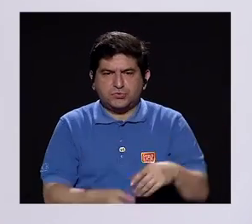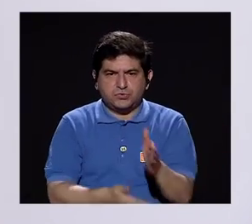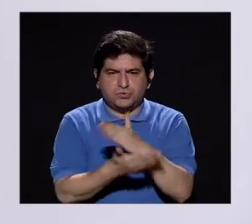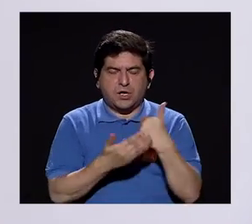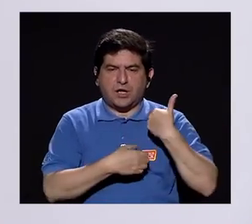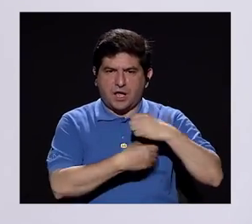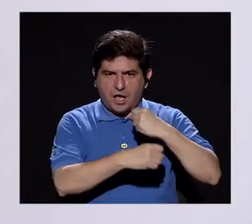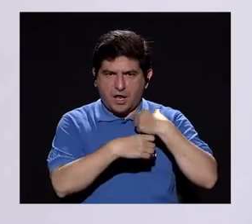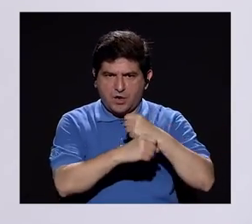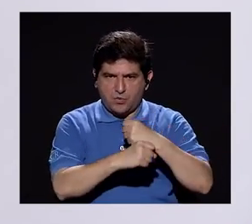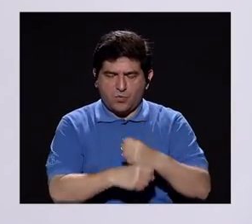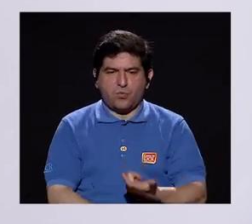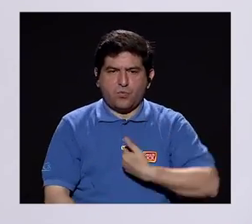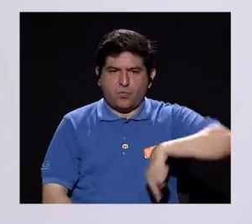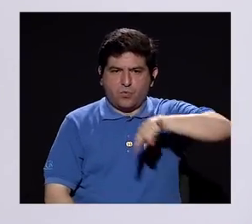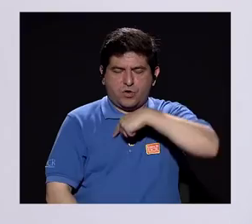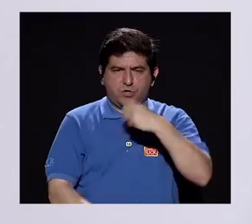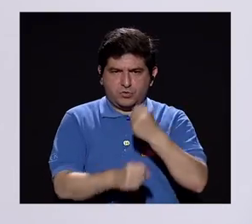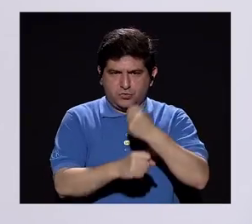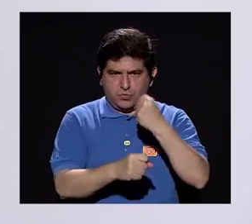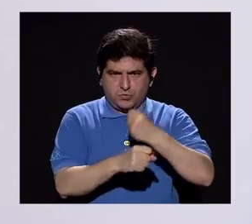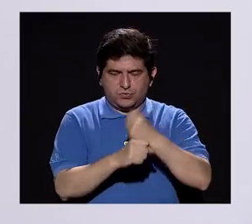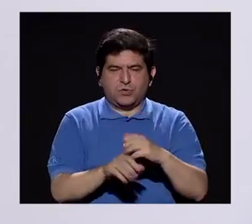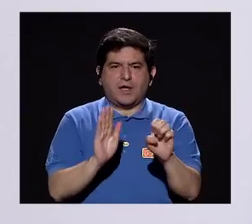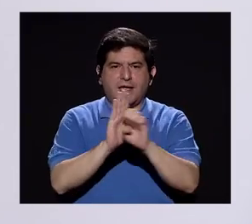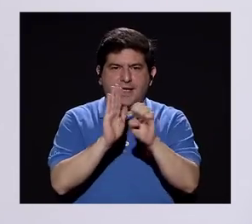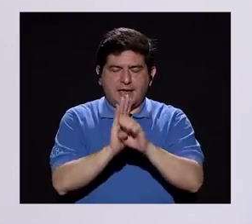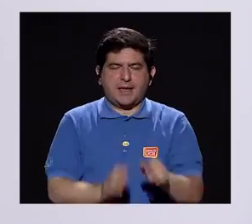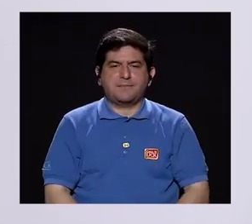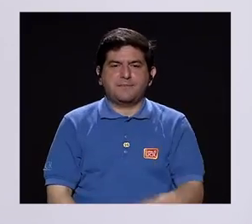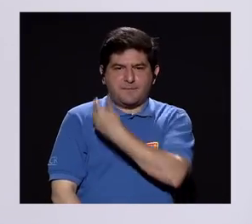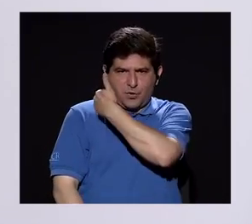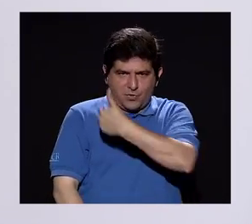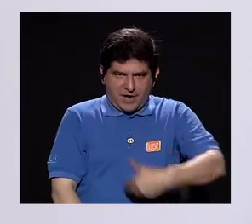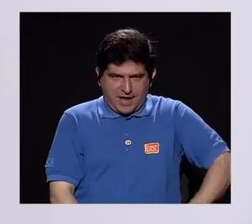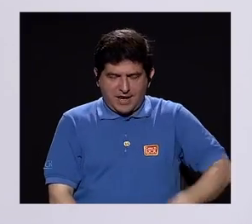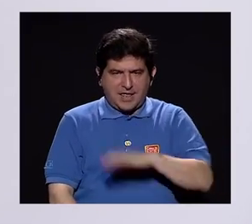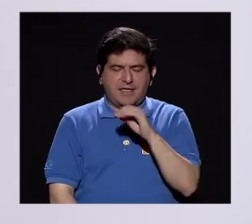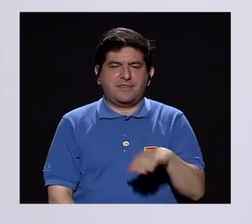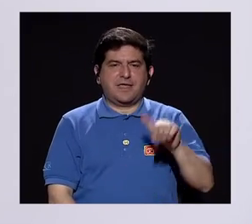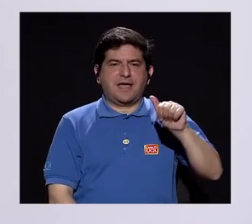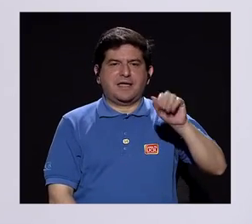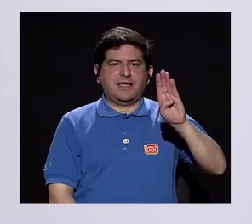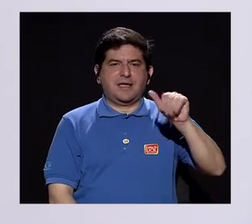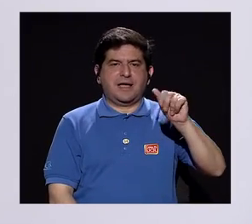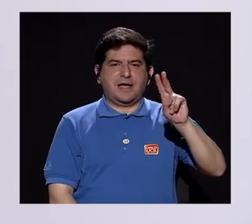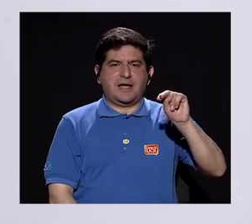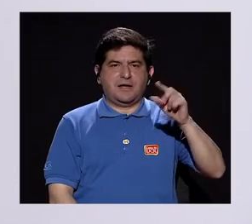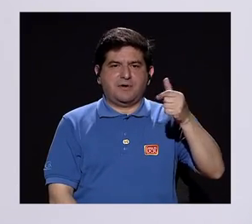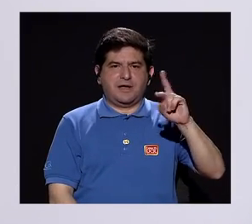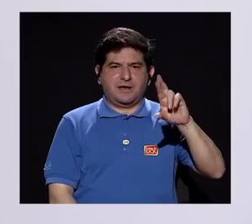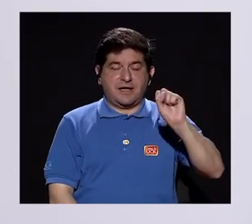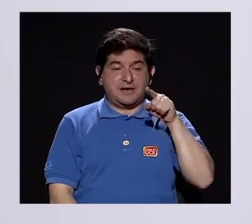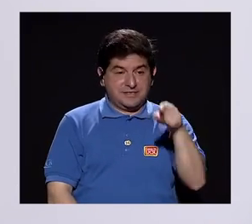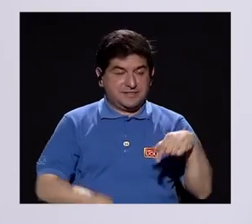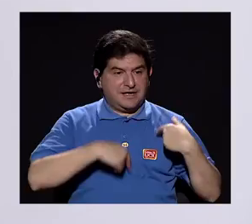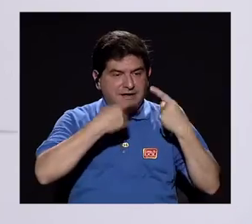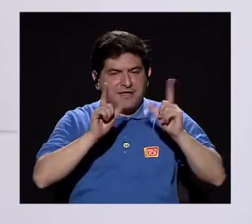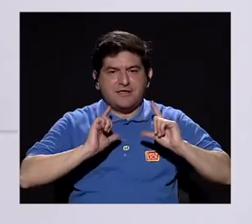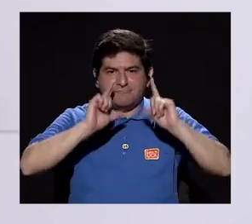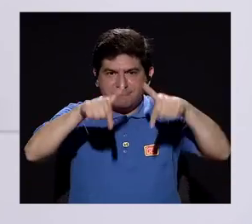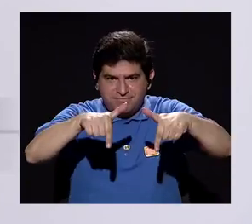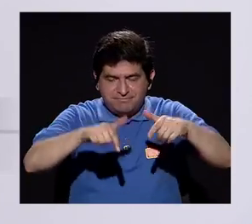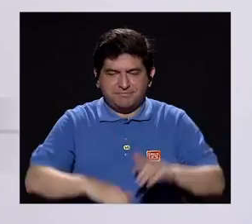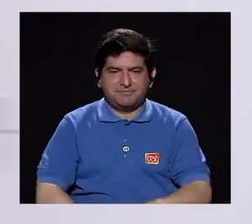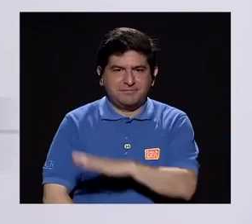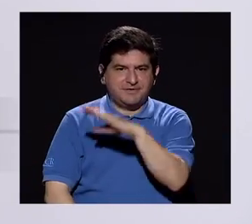justamente porque algunas de las municipalidades con las que estamos trabajando como la municipalidad de heredia y la municipalidad de abangares llevan sus residuos ahí